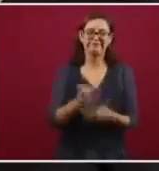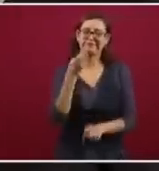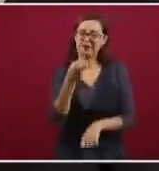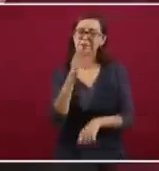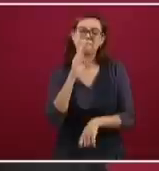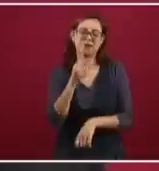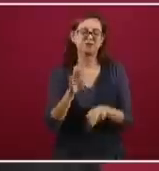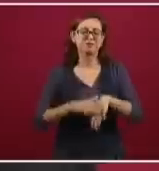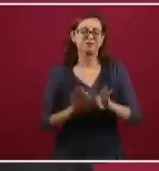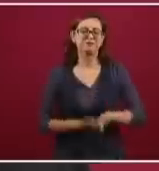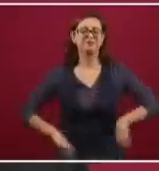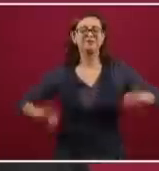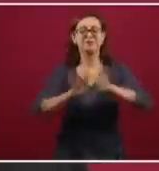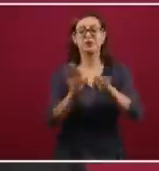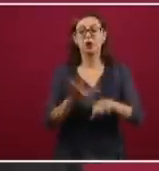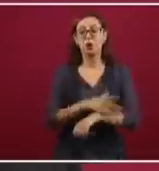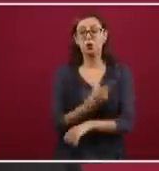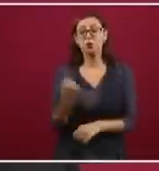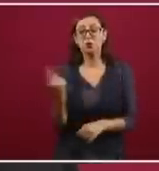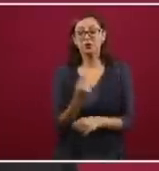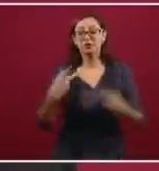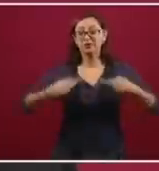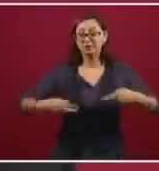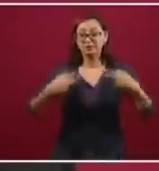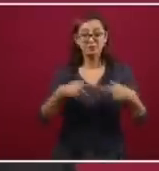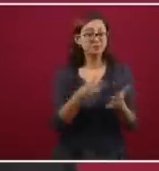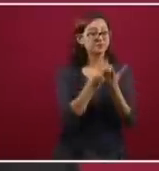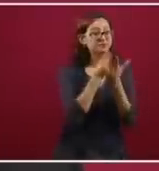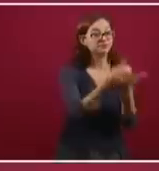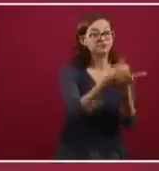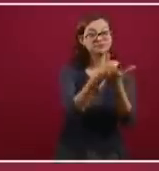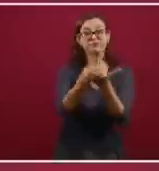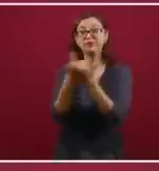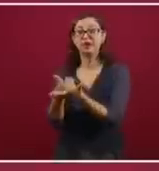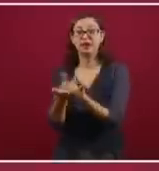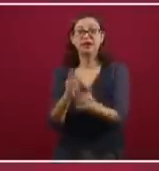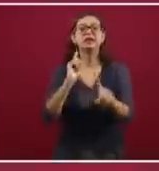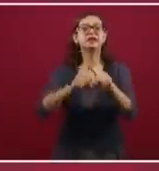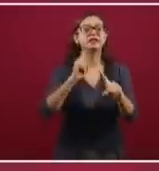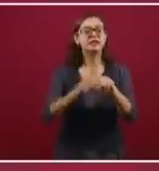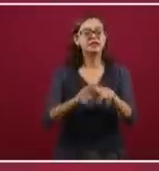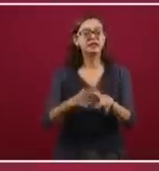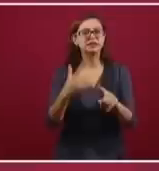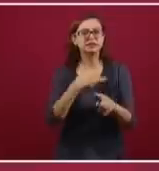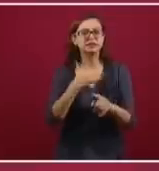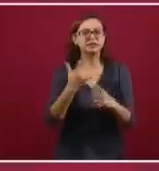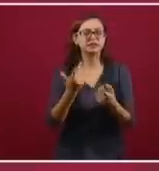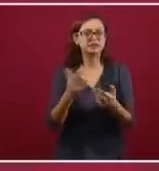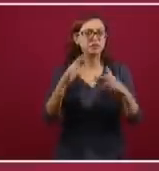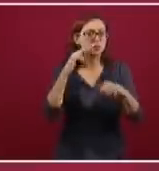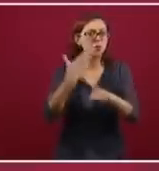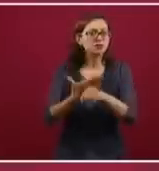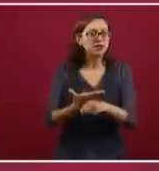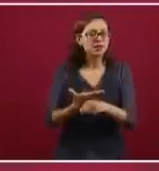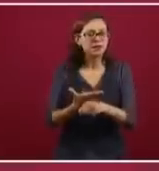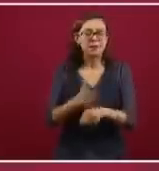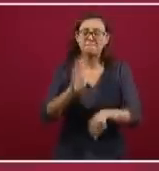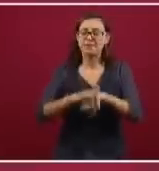Porque el ayudar a la gente le corresponde, es más que